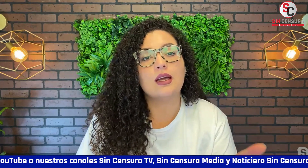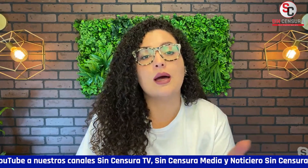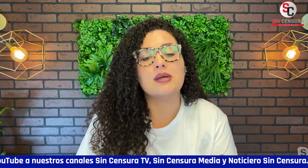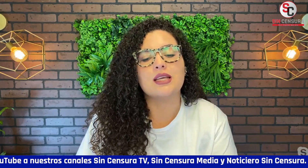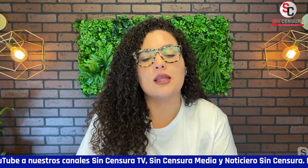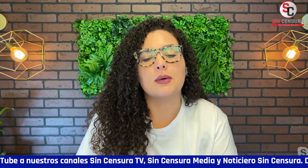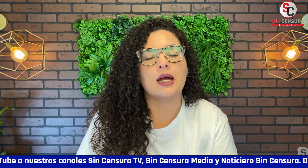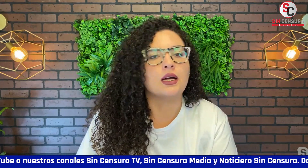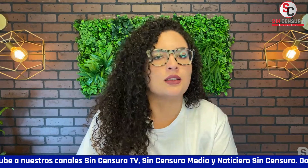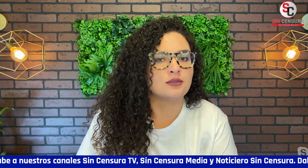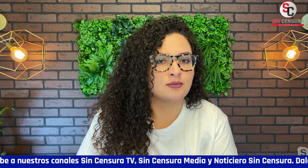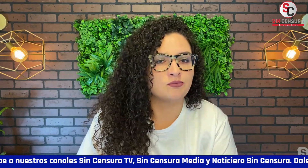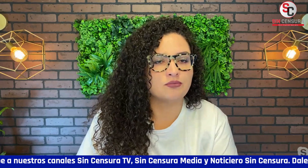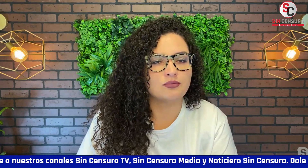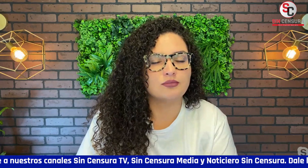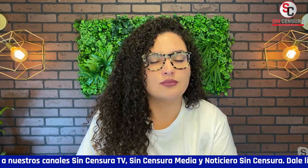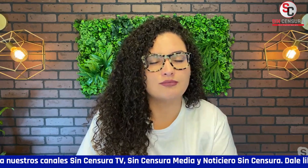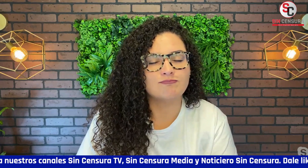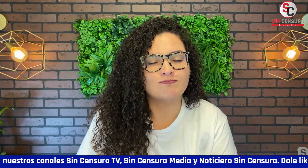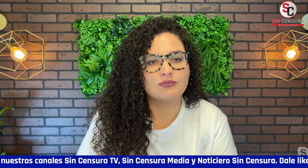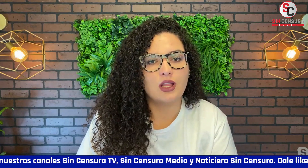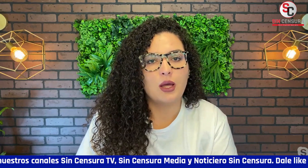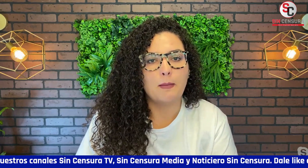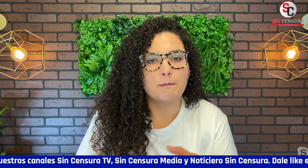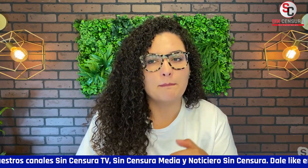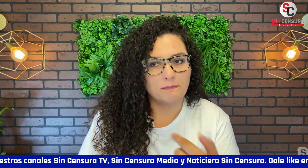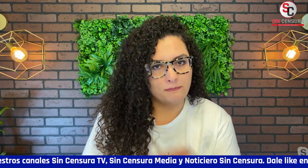Álvar Cabeza de Vaca.